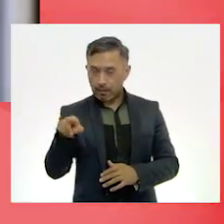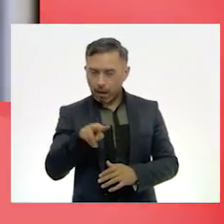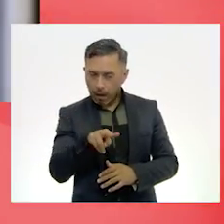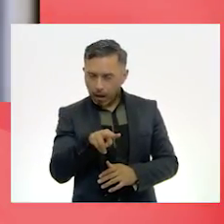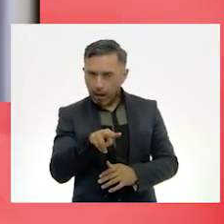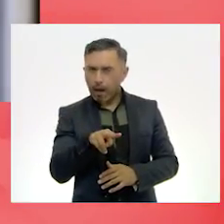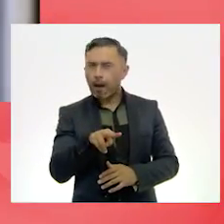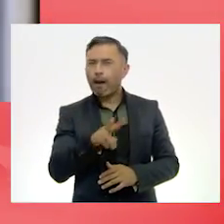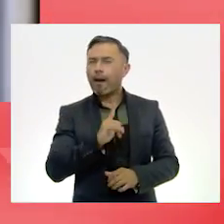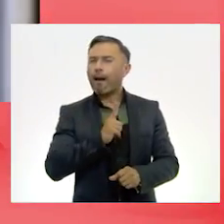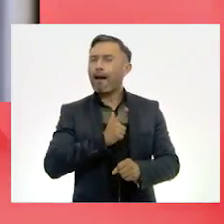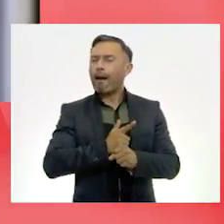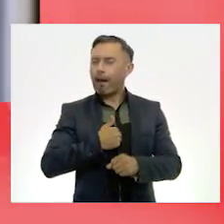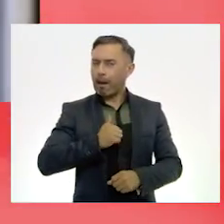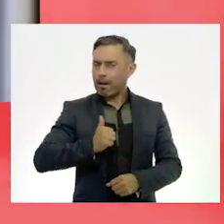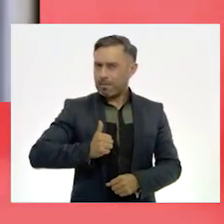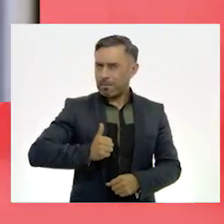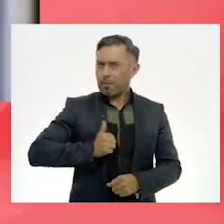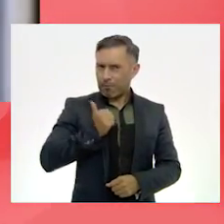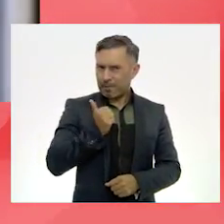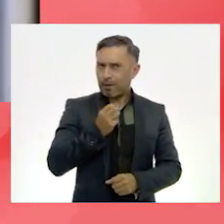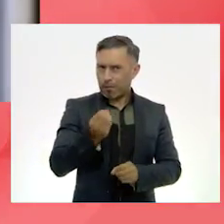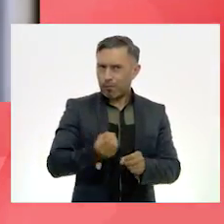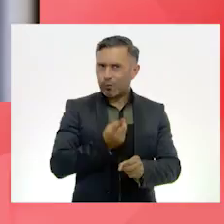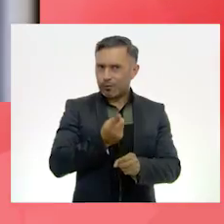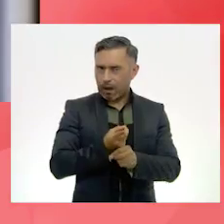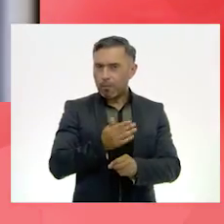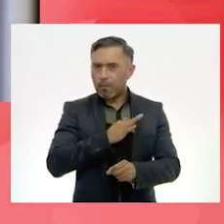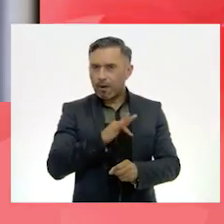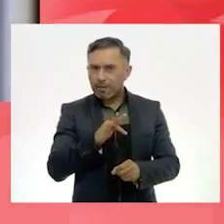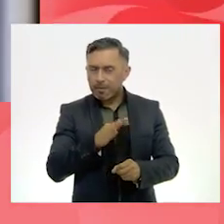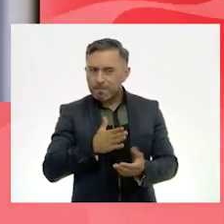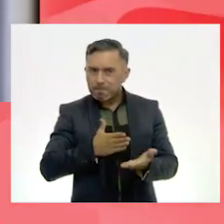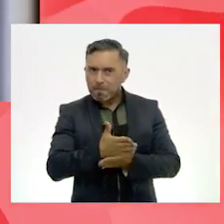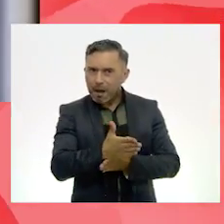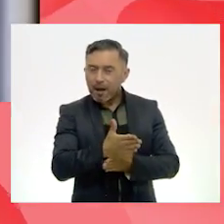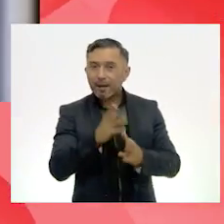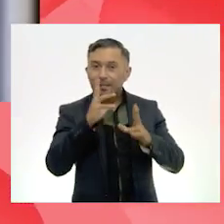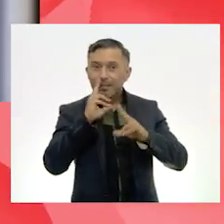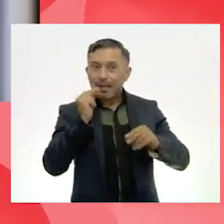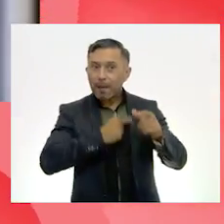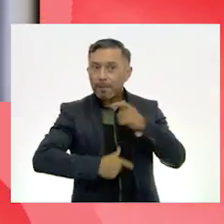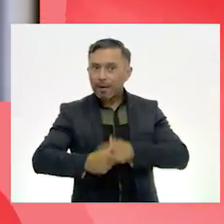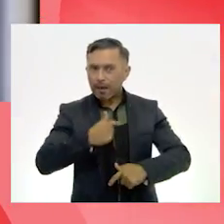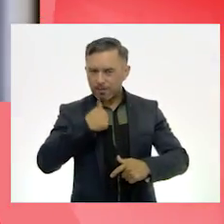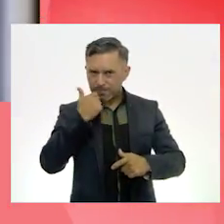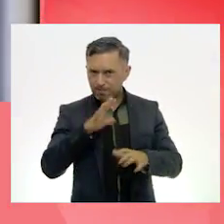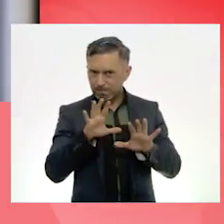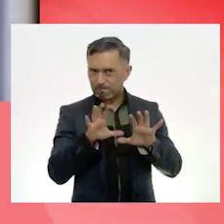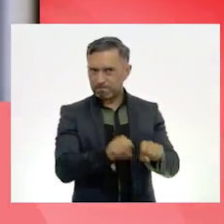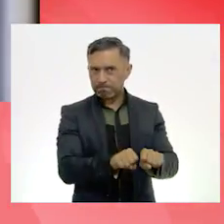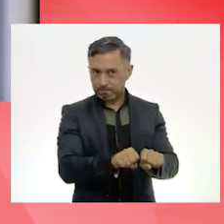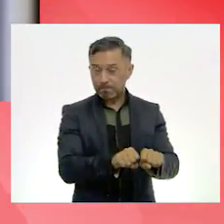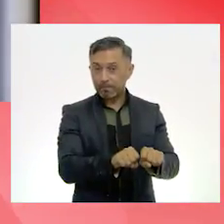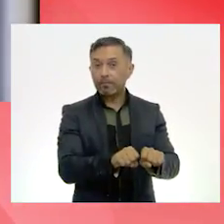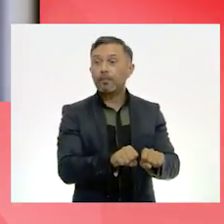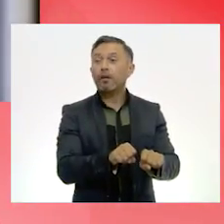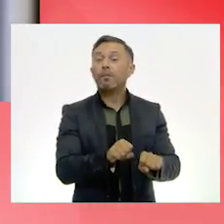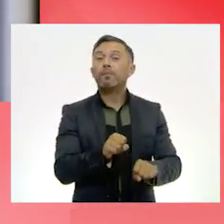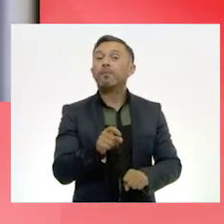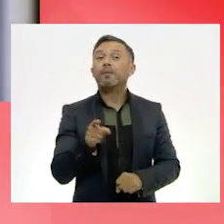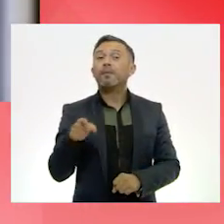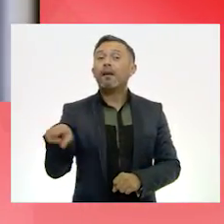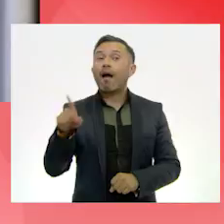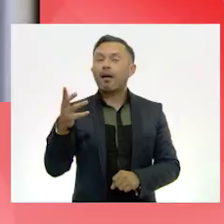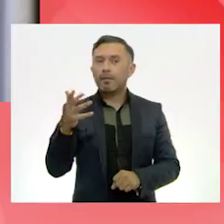una oportunidad para poder atrapar a Emiliano Zapata. Entonces lo que hacen es ponerse de acuerdo